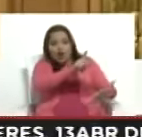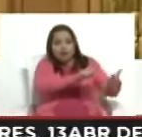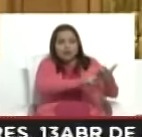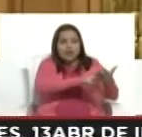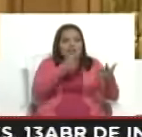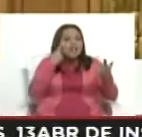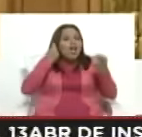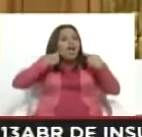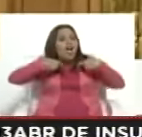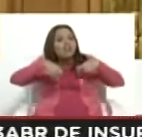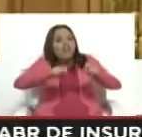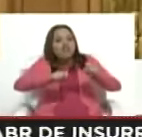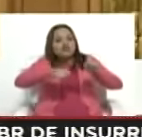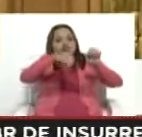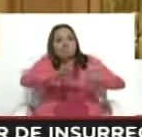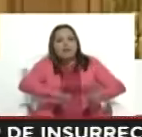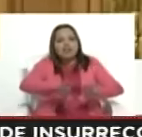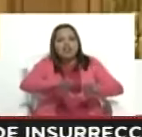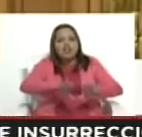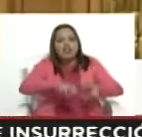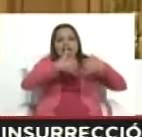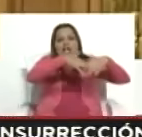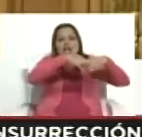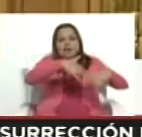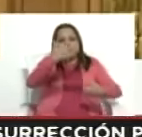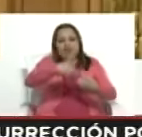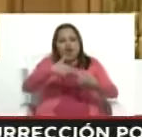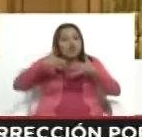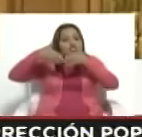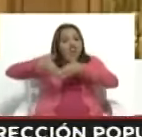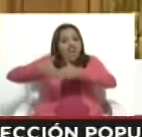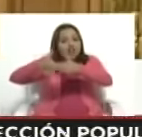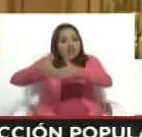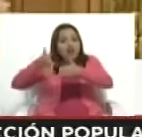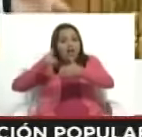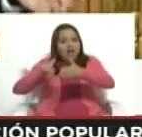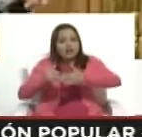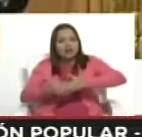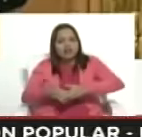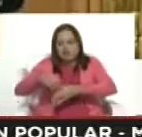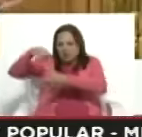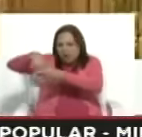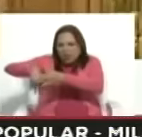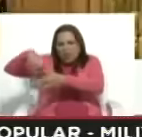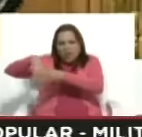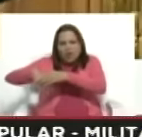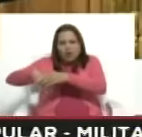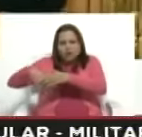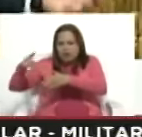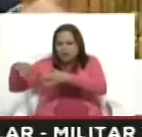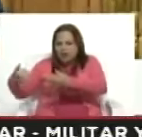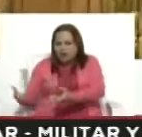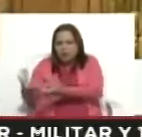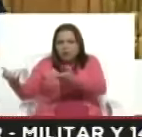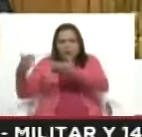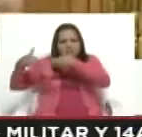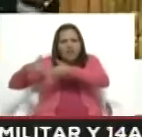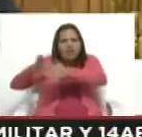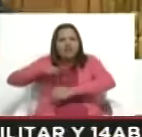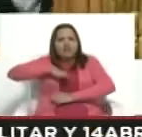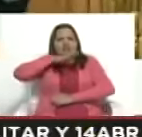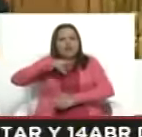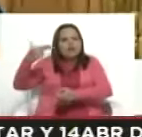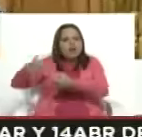Trataron de parar la refinería, los barcos, le metieron, ¿cómo se llama? En los filtros, le metían bragas para que se incendiaran los barcos cargados de